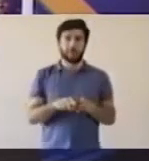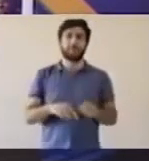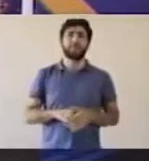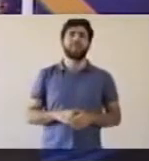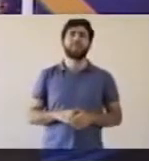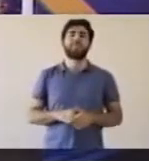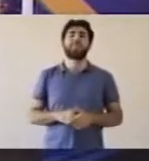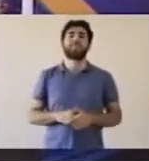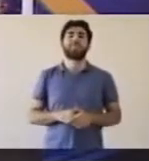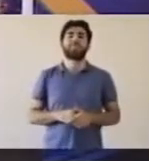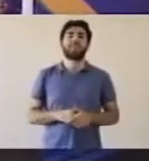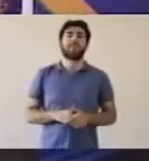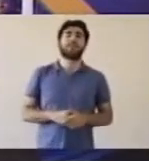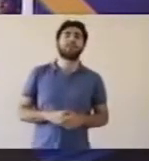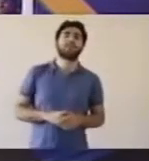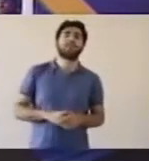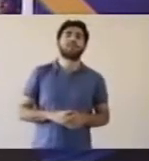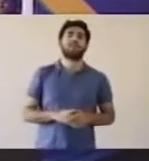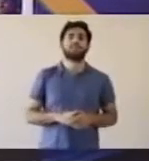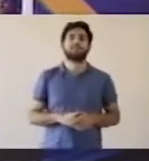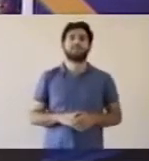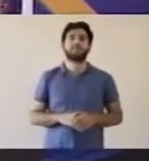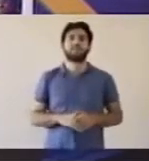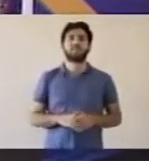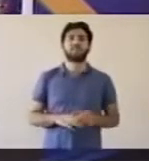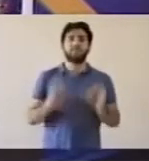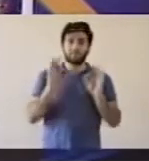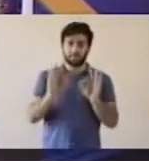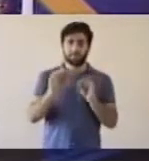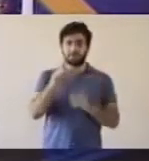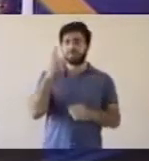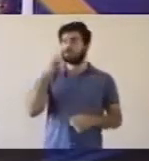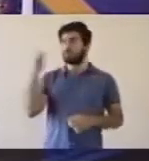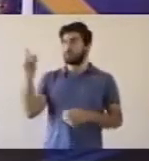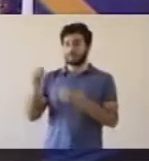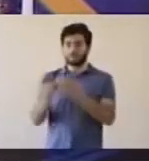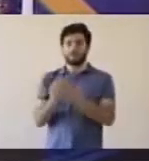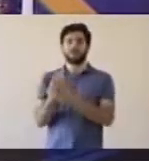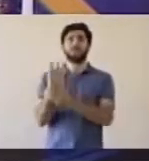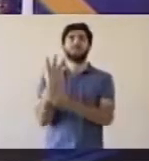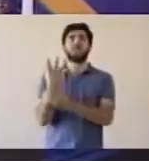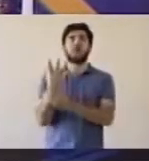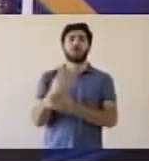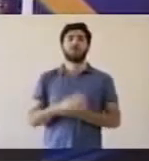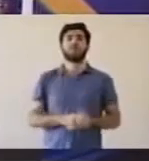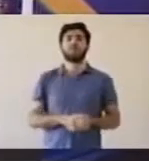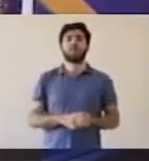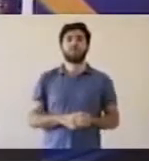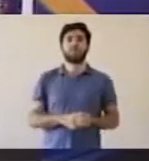perfeccionándolo conforme el tiempo. Pues, tenemos acá una flor.